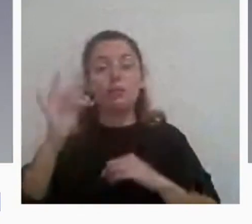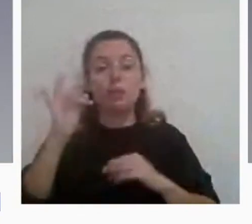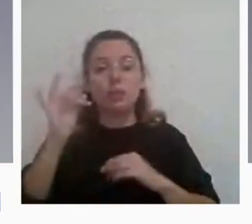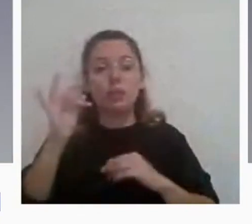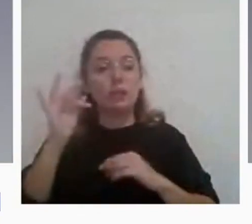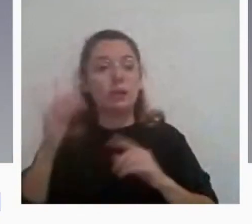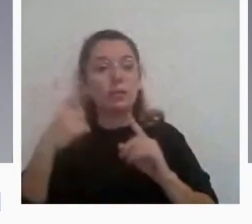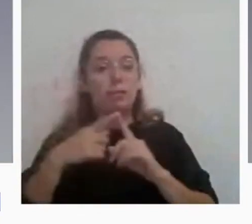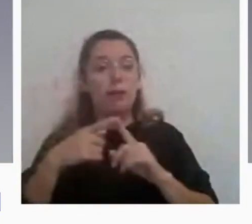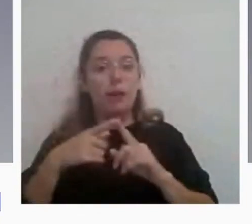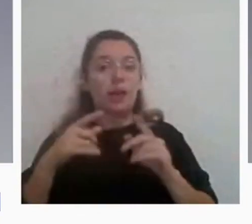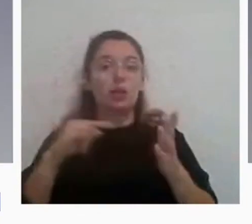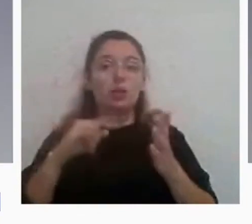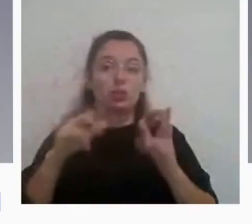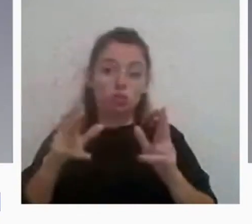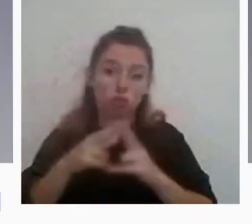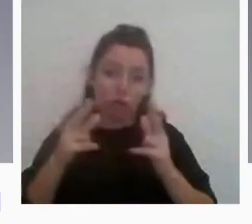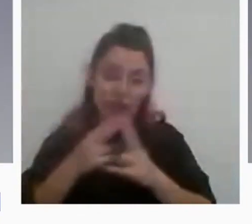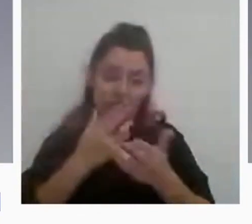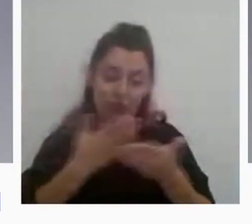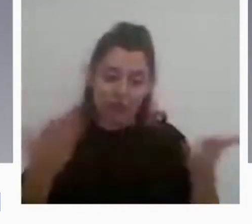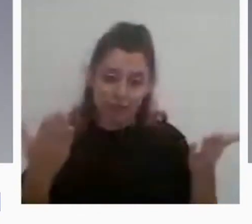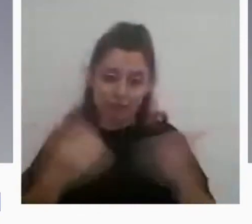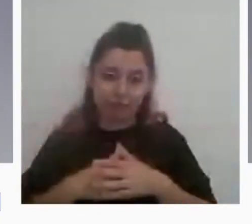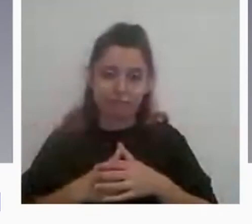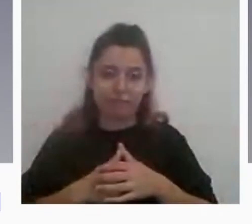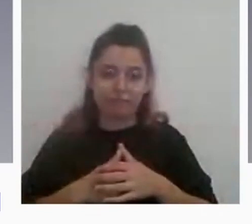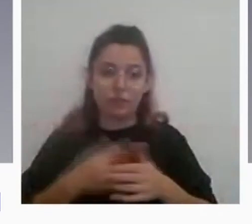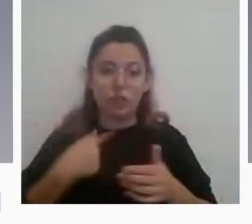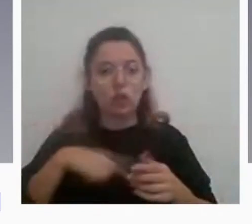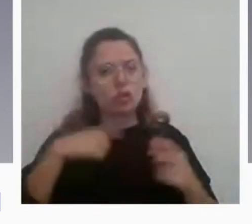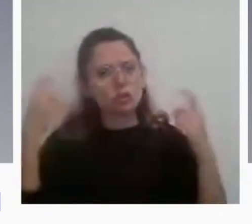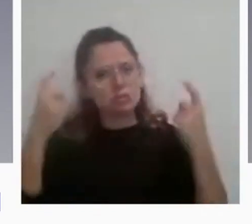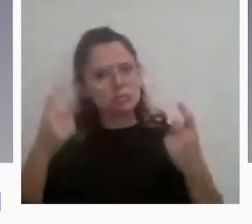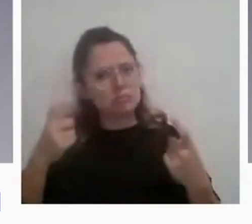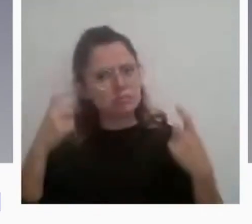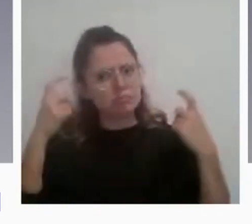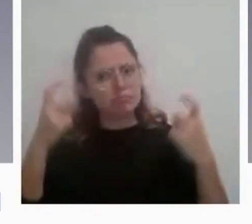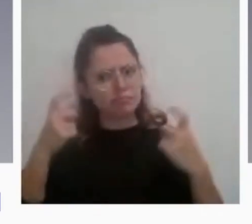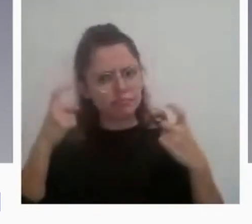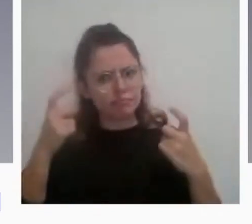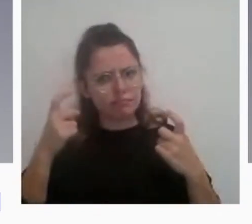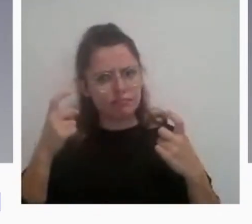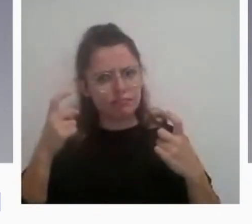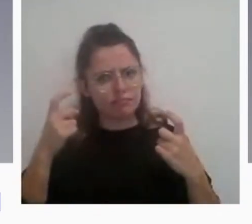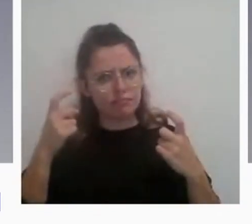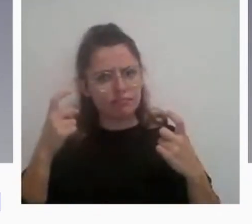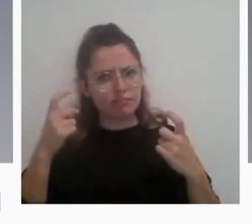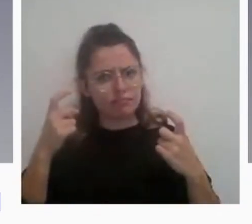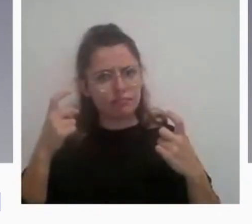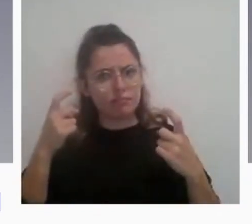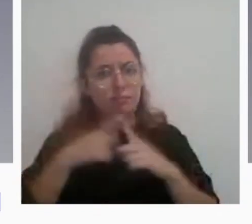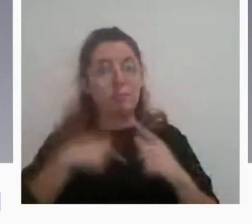la sociedad. Eso es lo que nosotros intentamos como municipio, invertir mejor los dineros